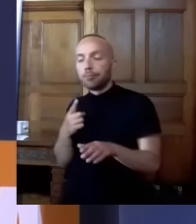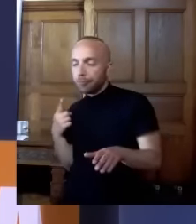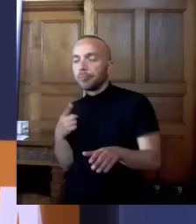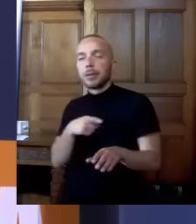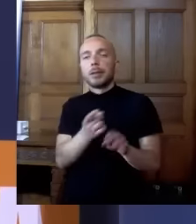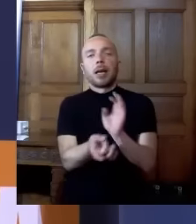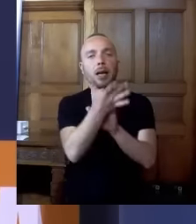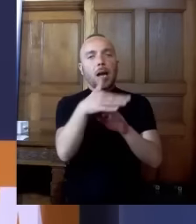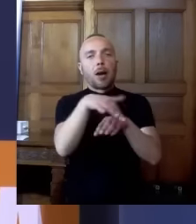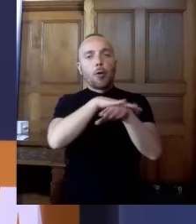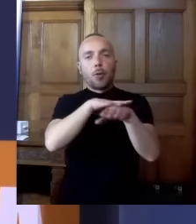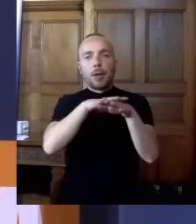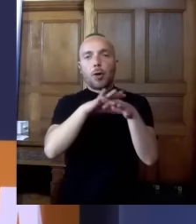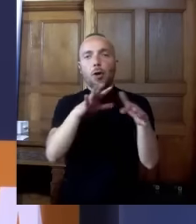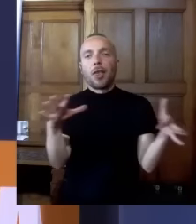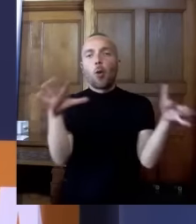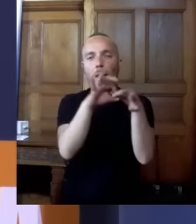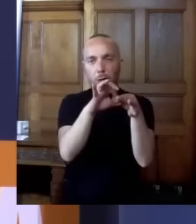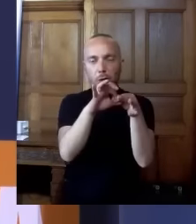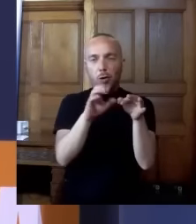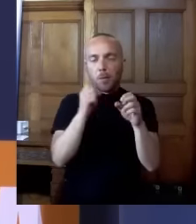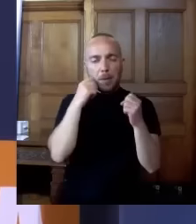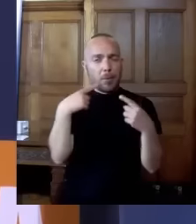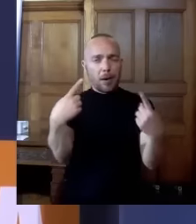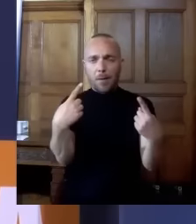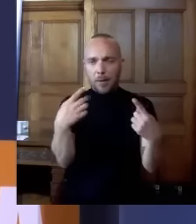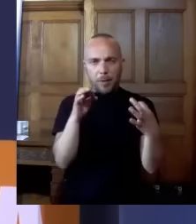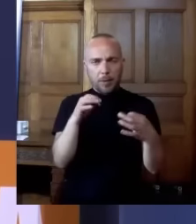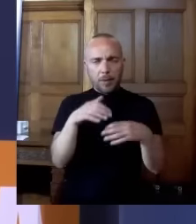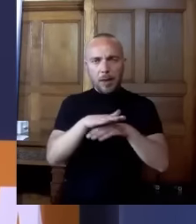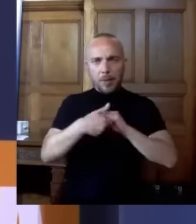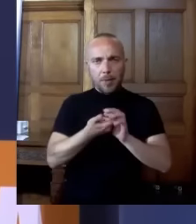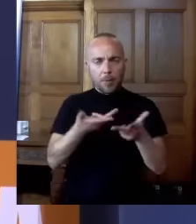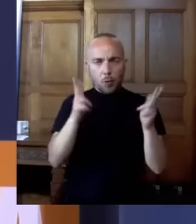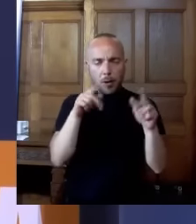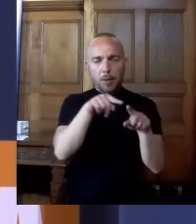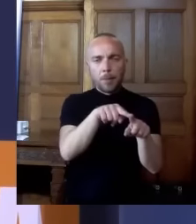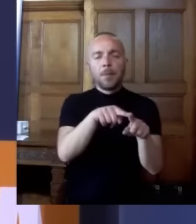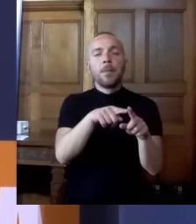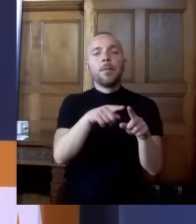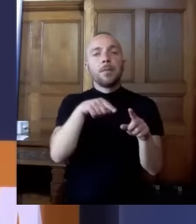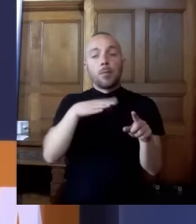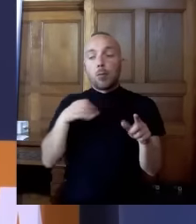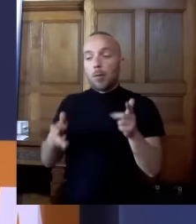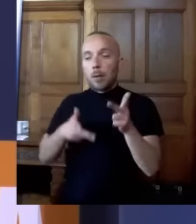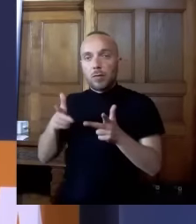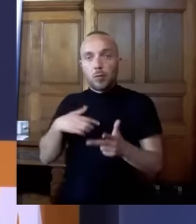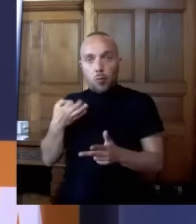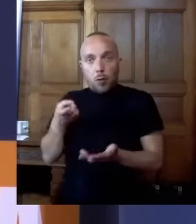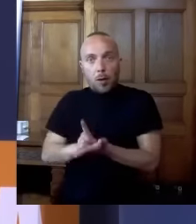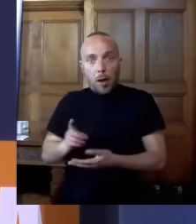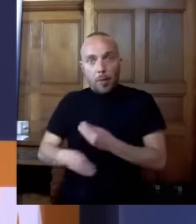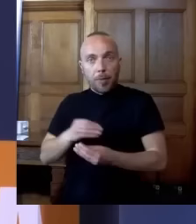gobierno de coalición desde la recuperación de la democracia y eso puede pasar también en euskadi y antes de hacerlo es muy difícil compañeros y